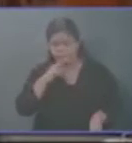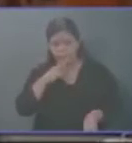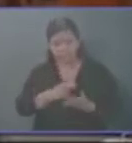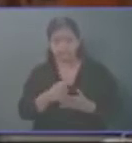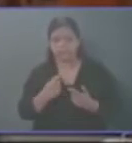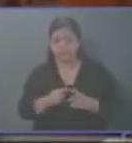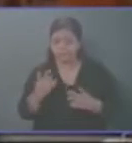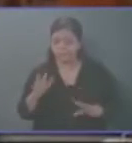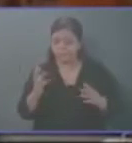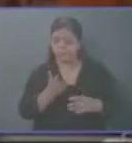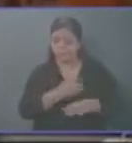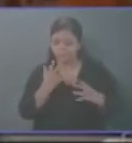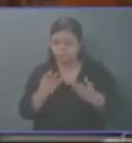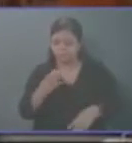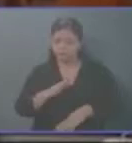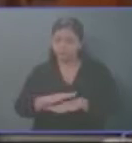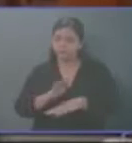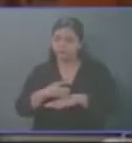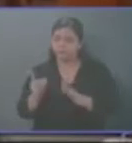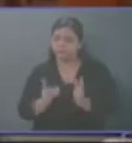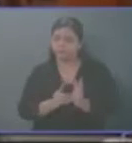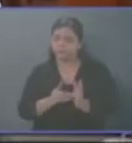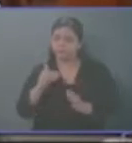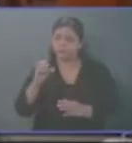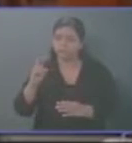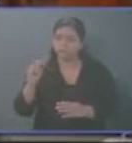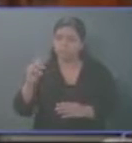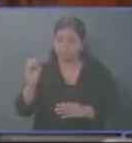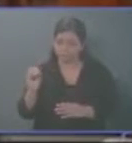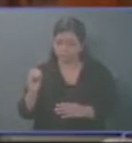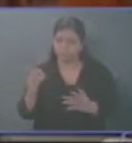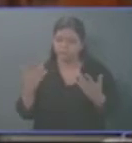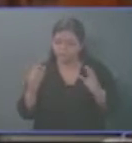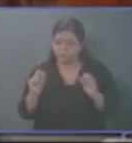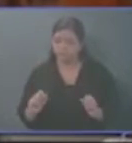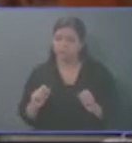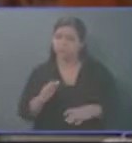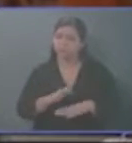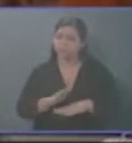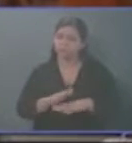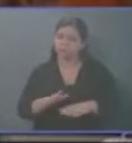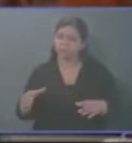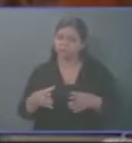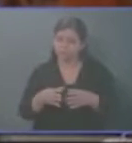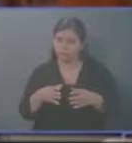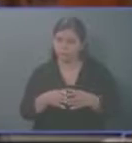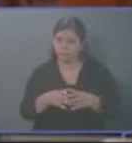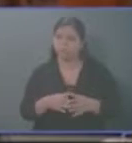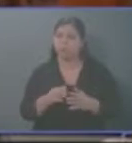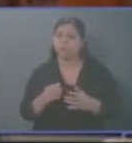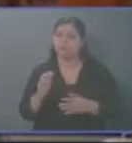es pertinente y el llamado es para el diputado Donato Vaquerano para que pueda convocar a la comisión ad hoc